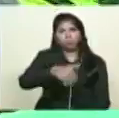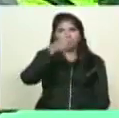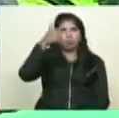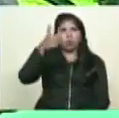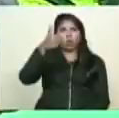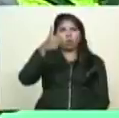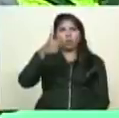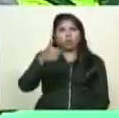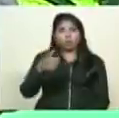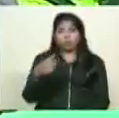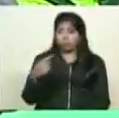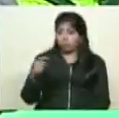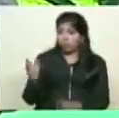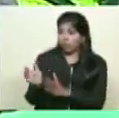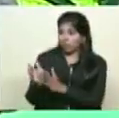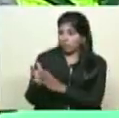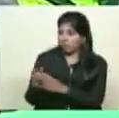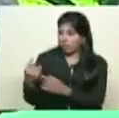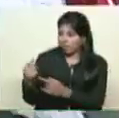Es su público, ¿vale? ¿Ah?